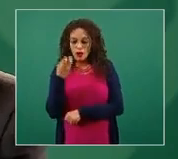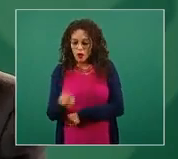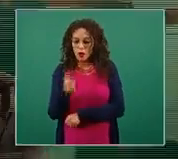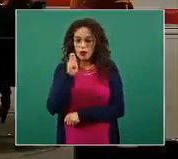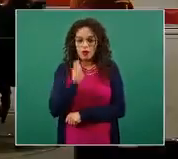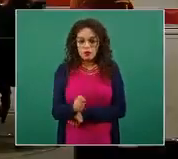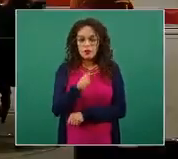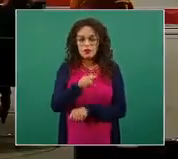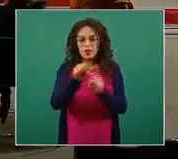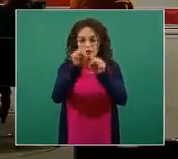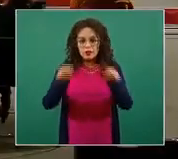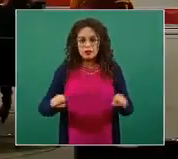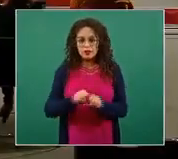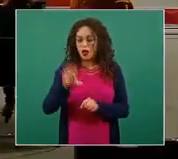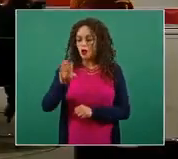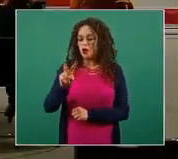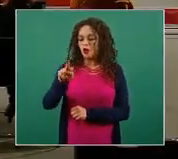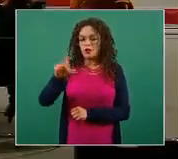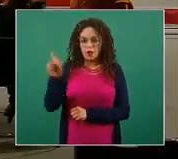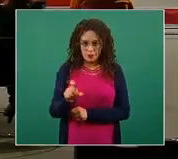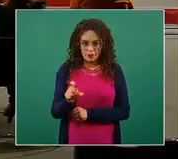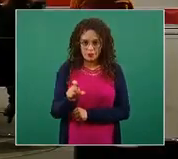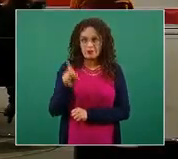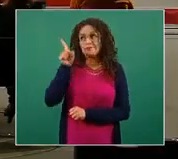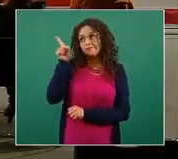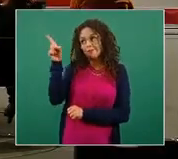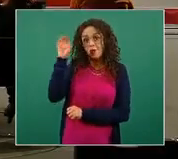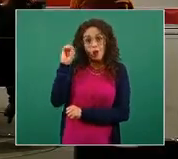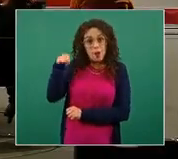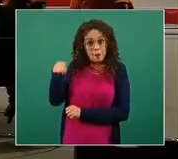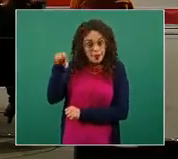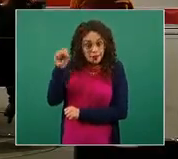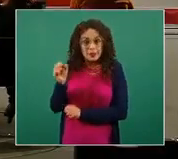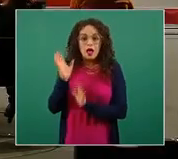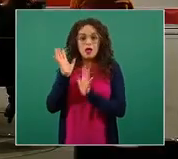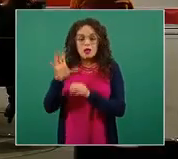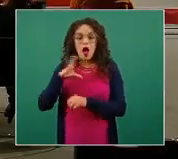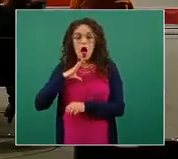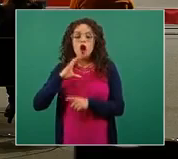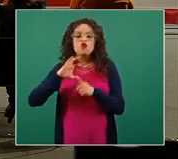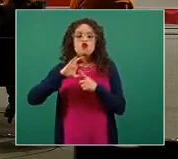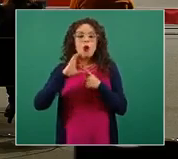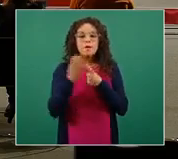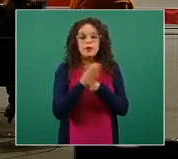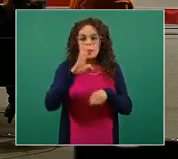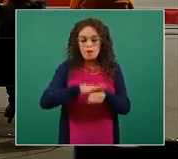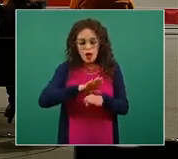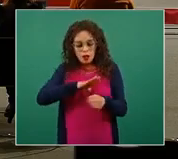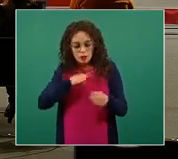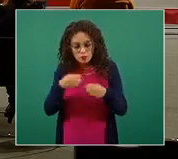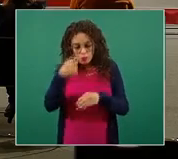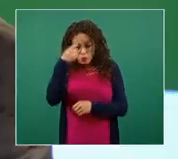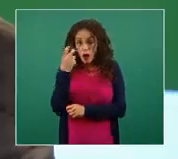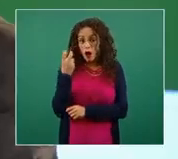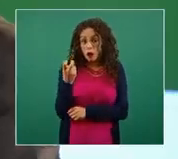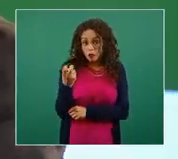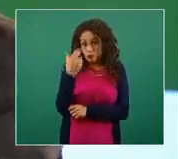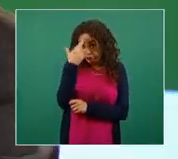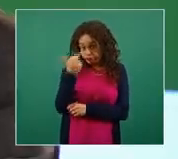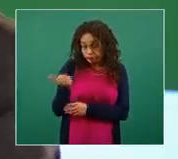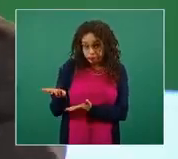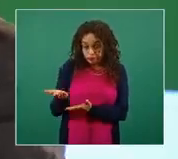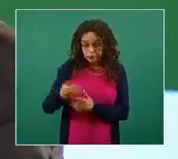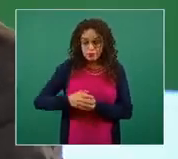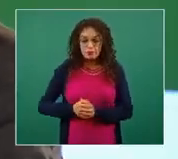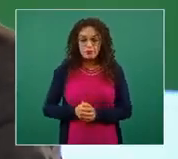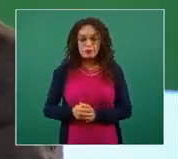plataforma COVAX. Y la Organización Mundial de la Salud ha establecido un comité específico para este propósito. Entonces,